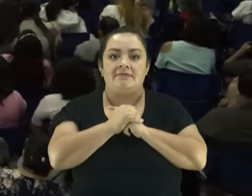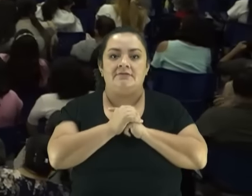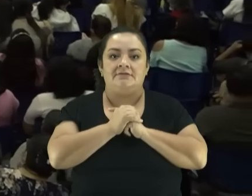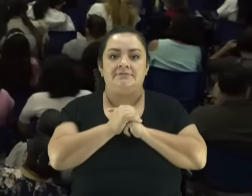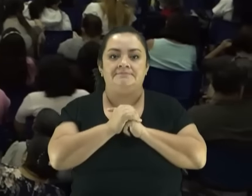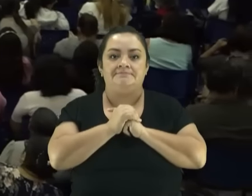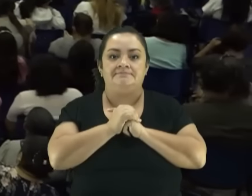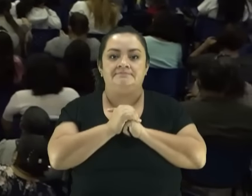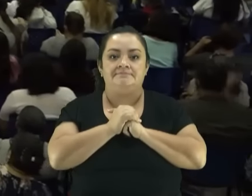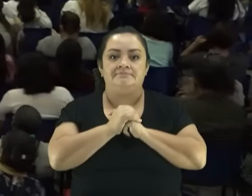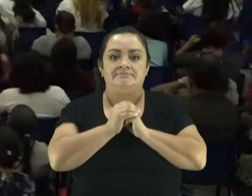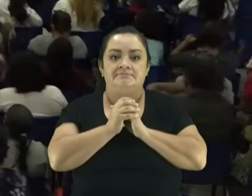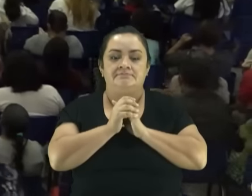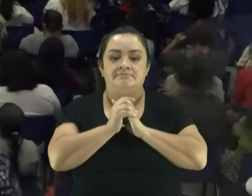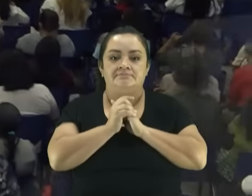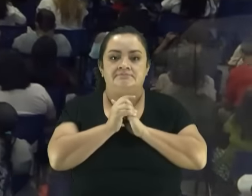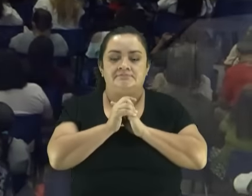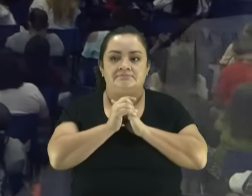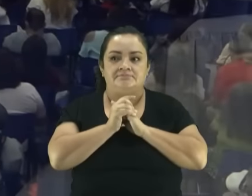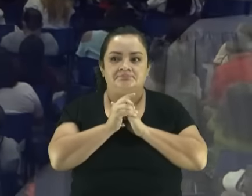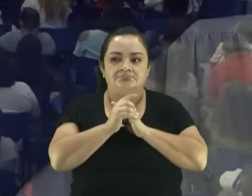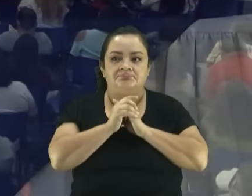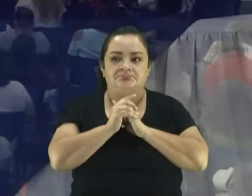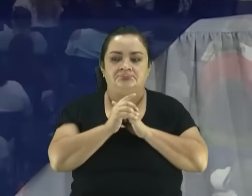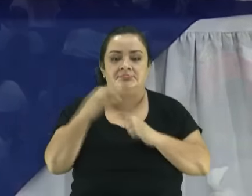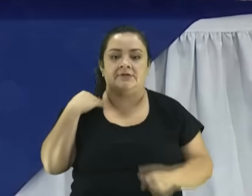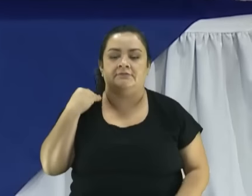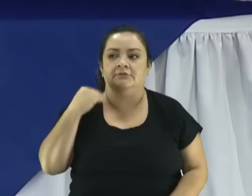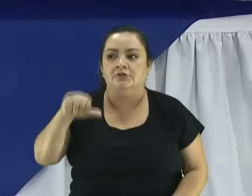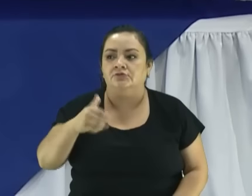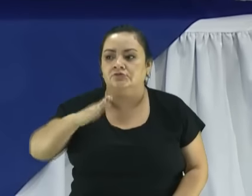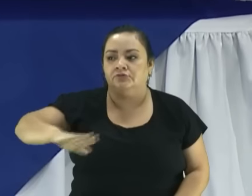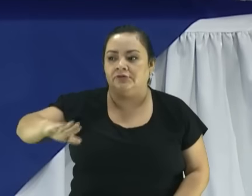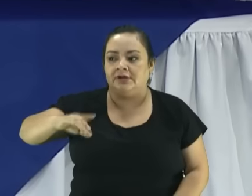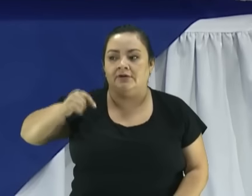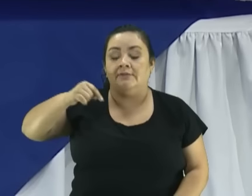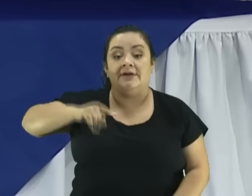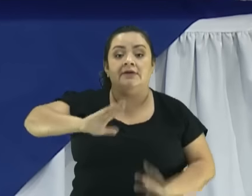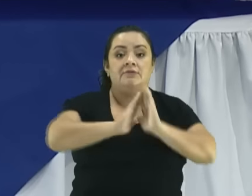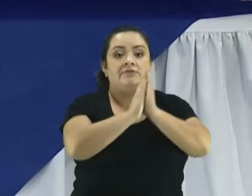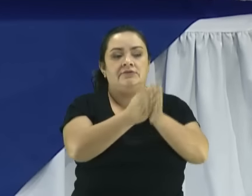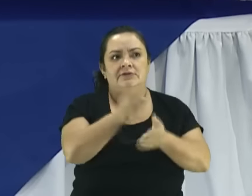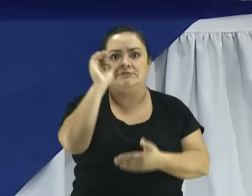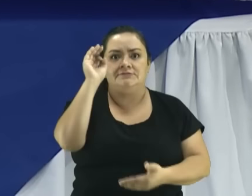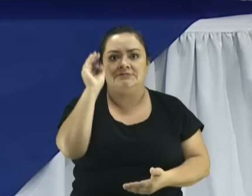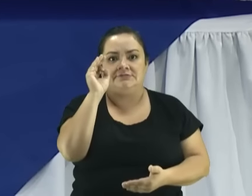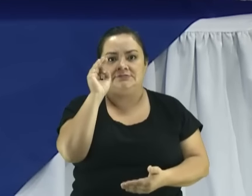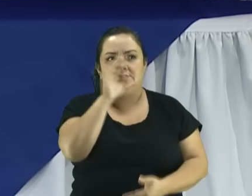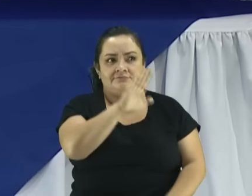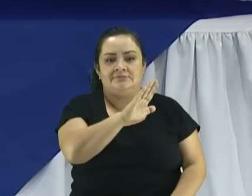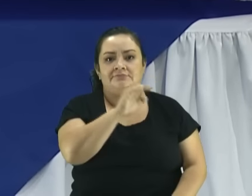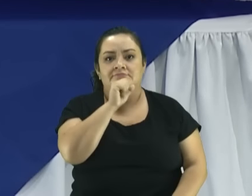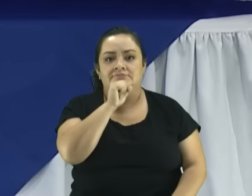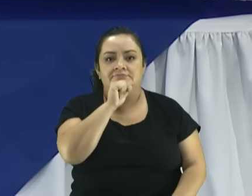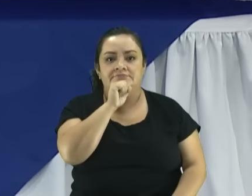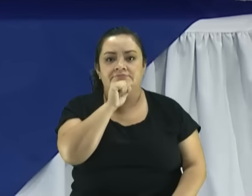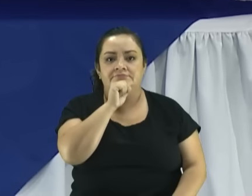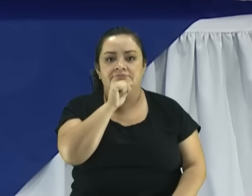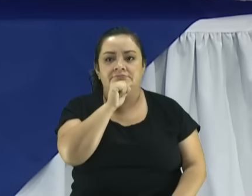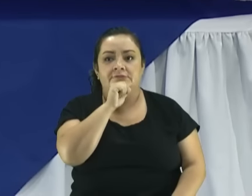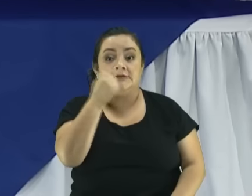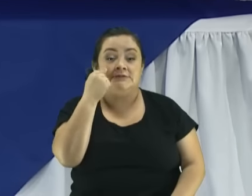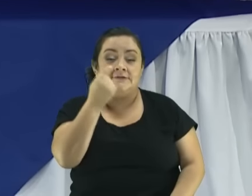cambie le dejo la invitación abierta si se congrega en cualquier otro lugar vaya ore por su pastor pero si lo